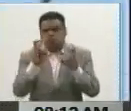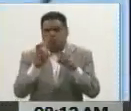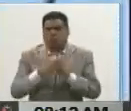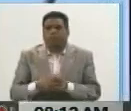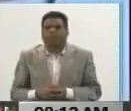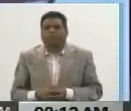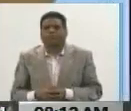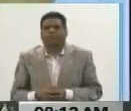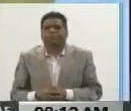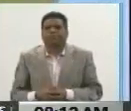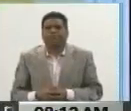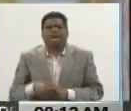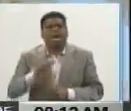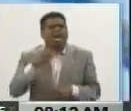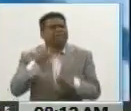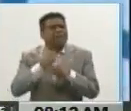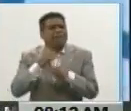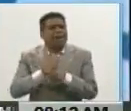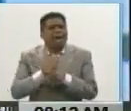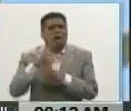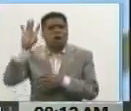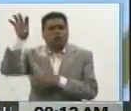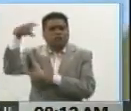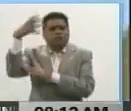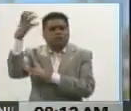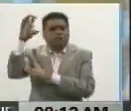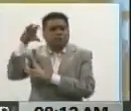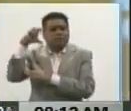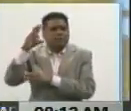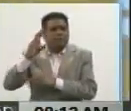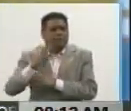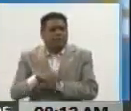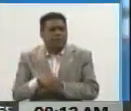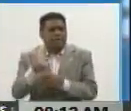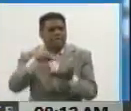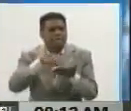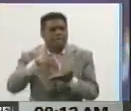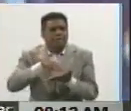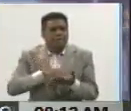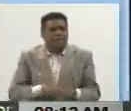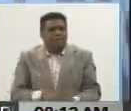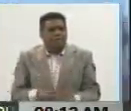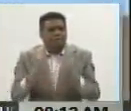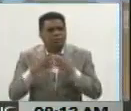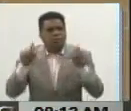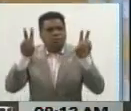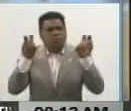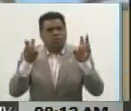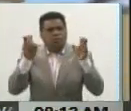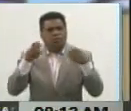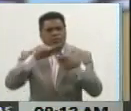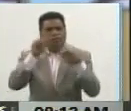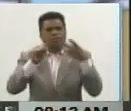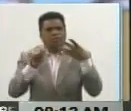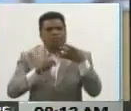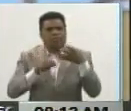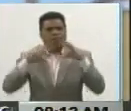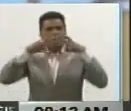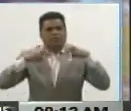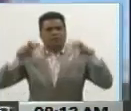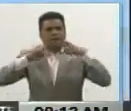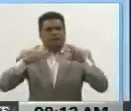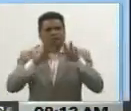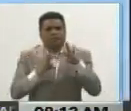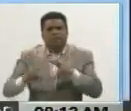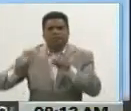con el tema del satélite Miranda? Porque además el satélite Miranda fue creado para este tipo de cosas de análisis del terreno, sí, para la